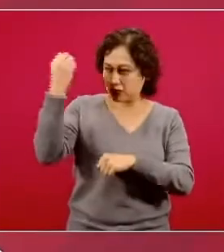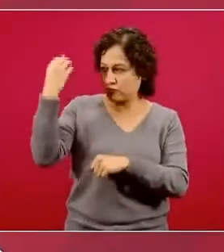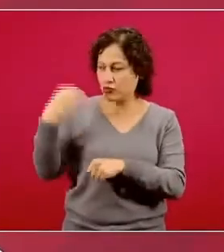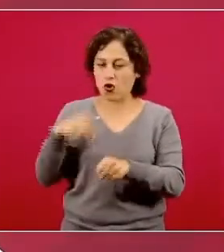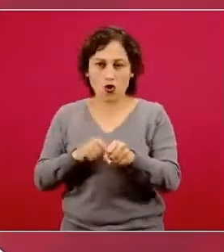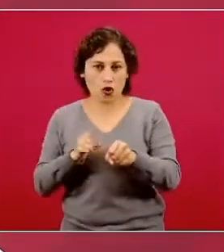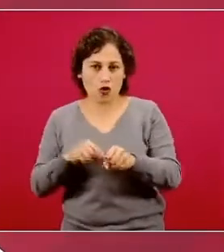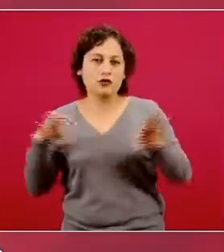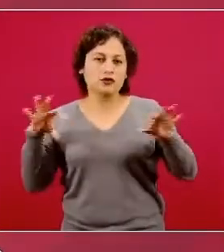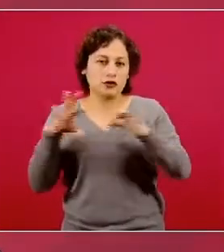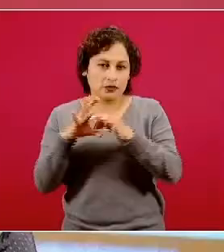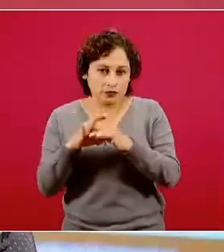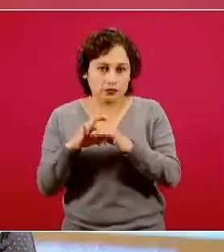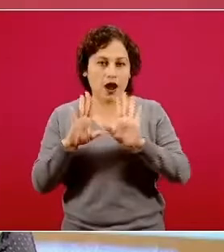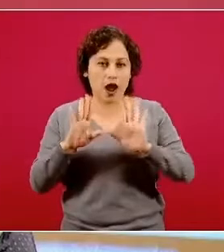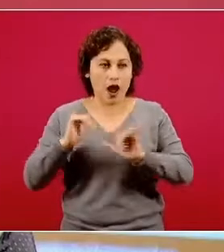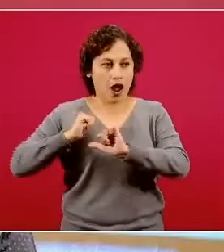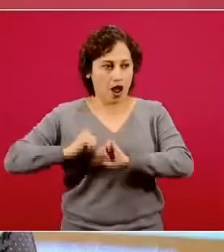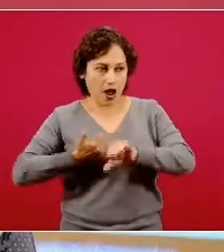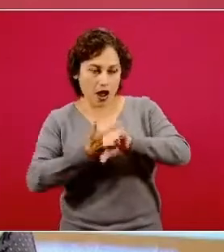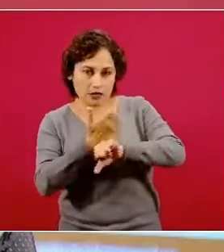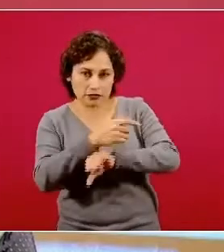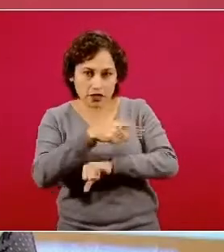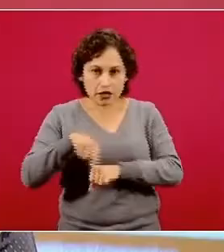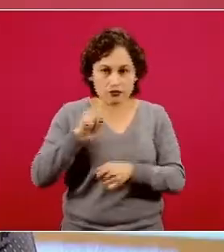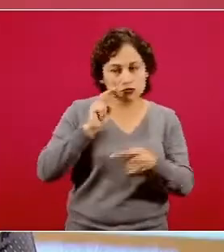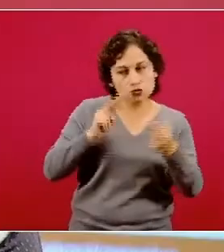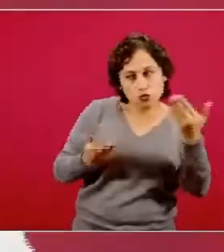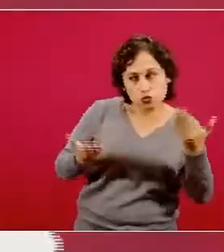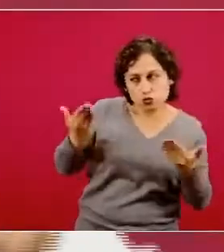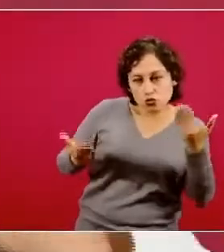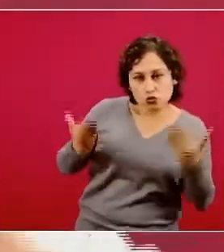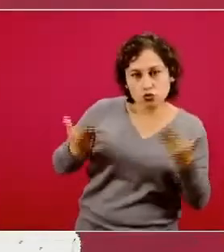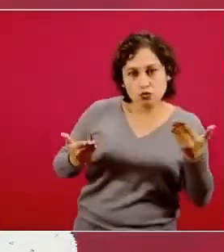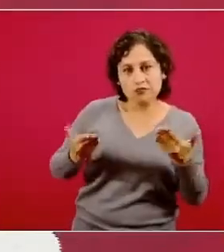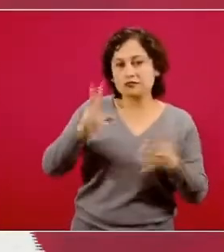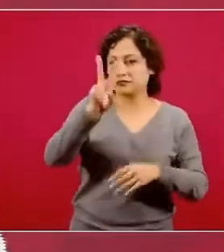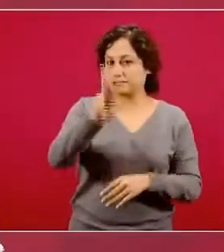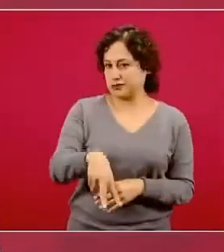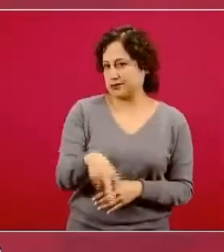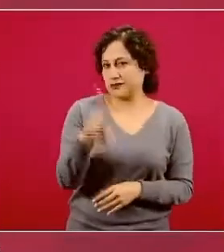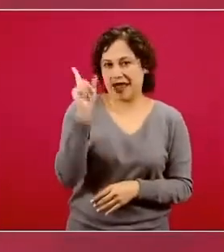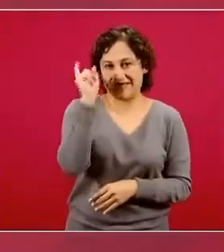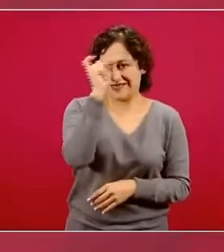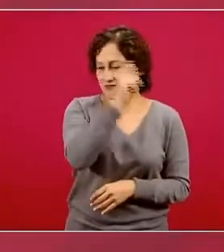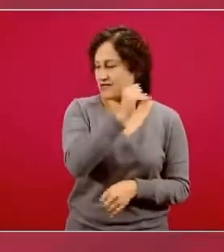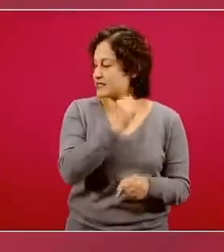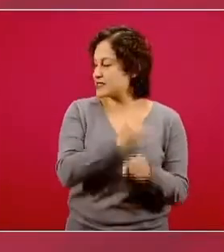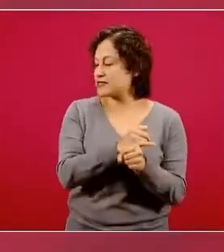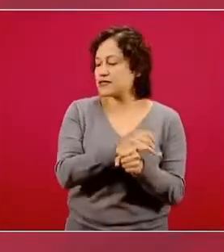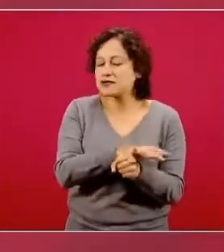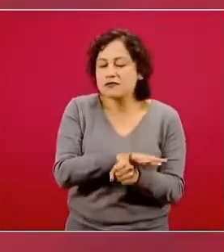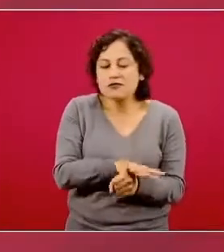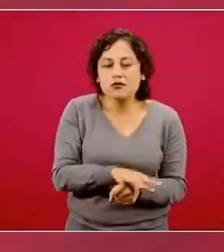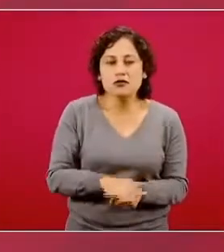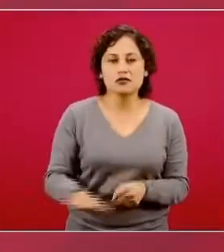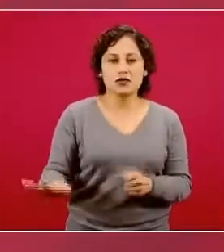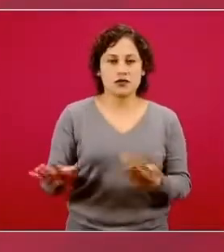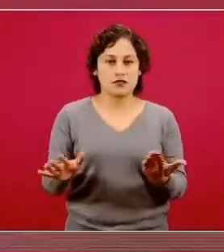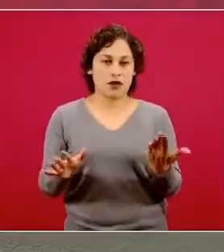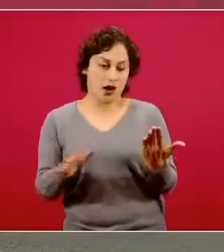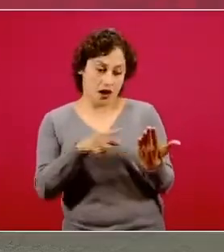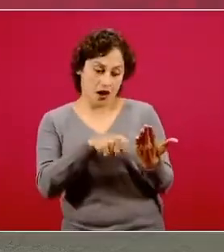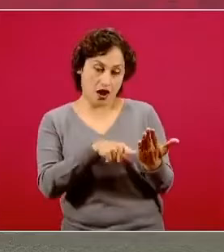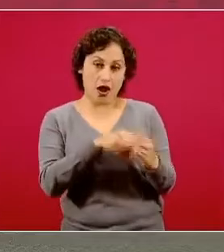poco probable, es prácticamente imposible transitar, brincarse un color, ¿sí? Si por eso lo